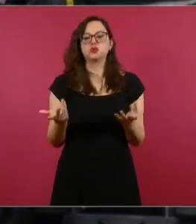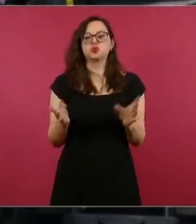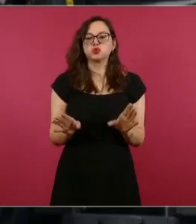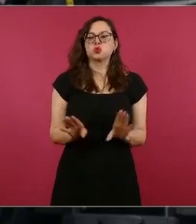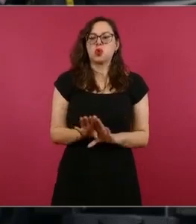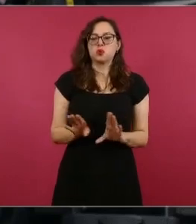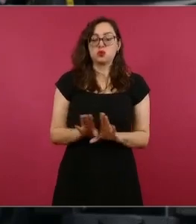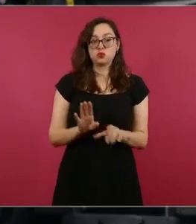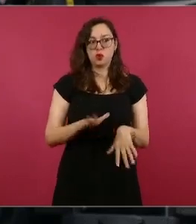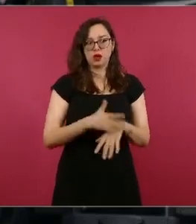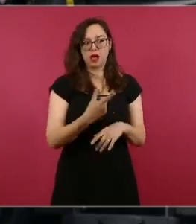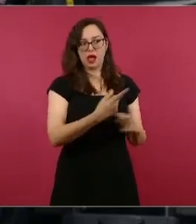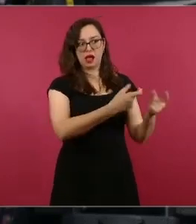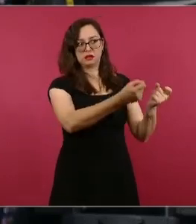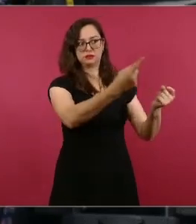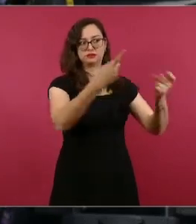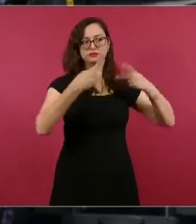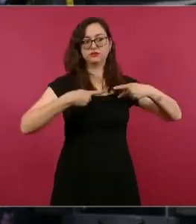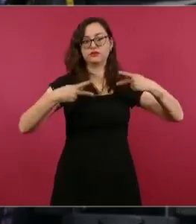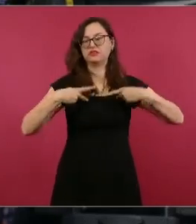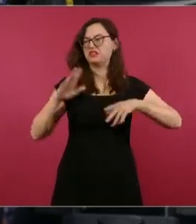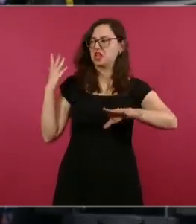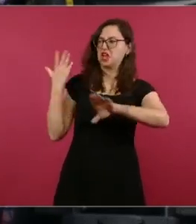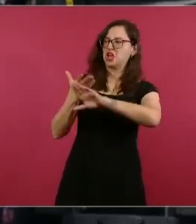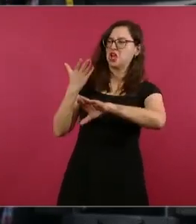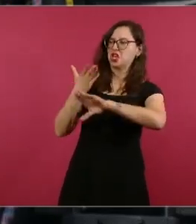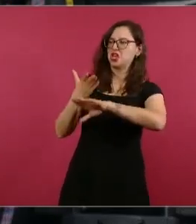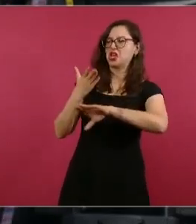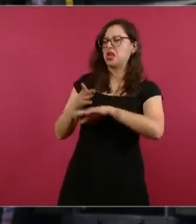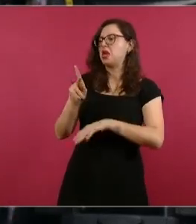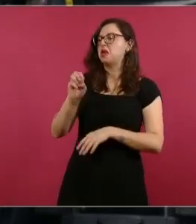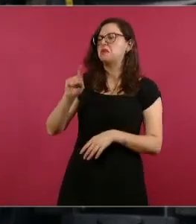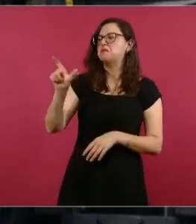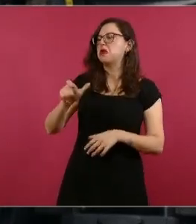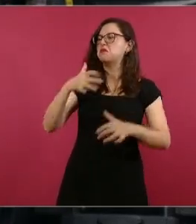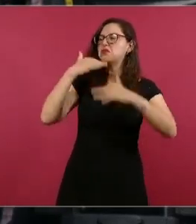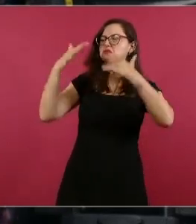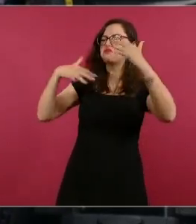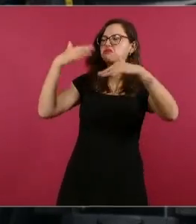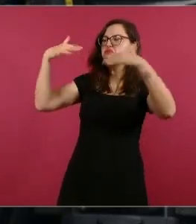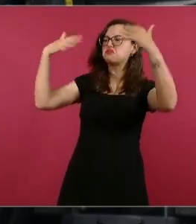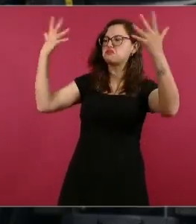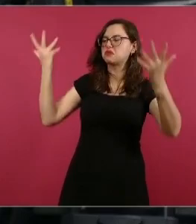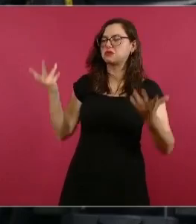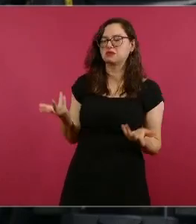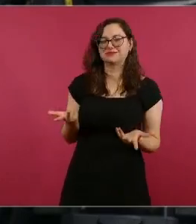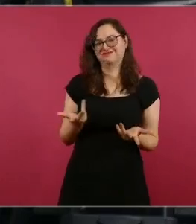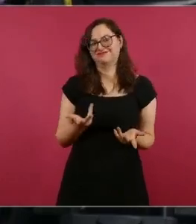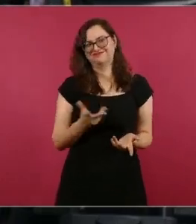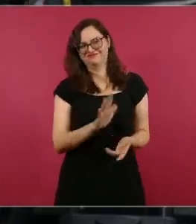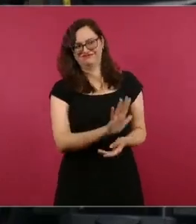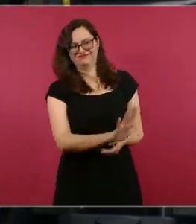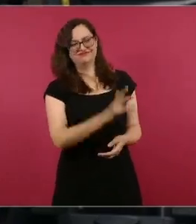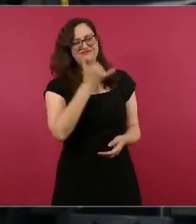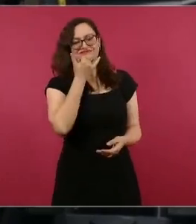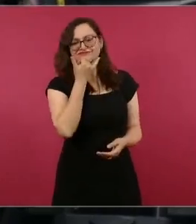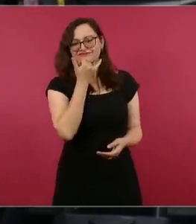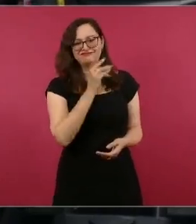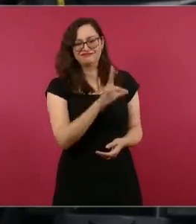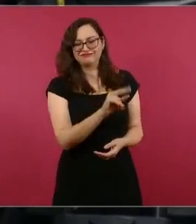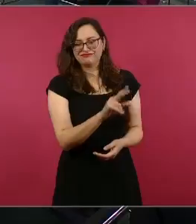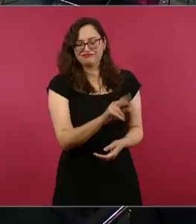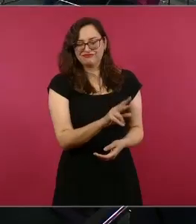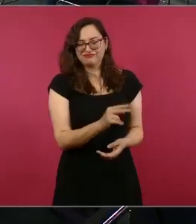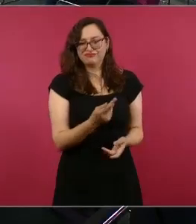algunas personas, para pues decir que Pemex está destruido y abandonado cuando realmente las cifras están demostrando otra